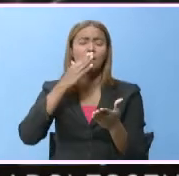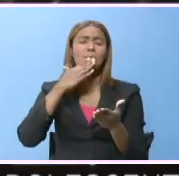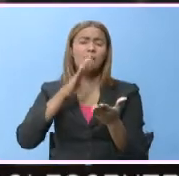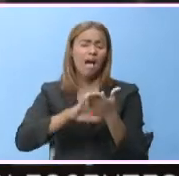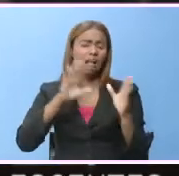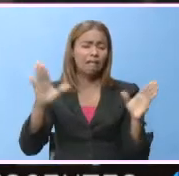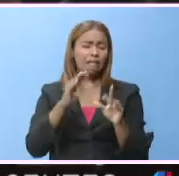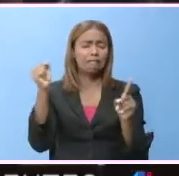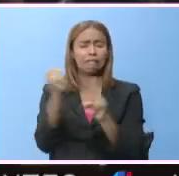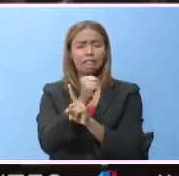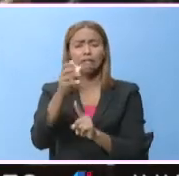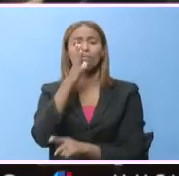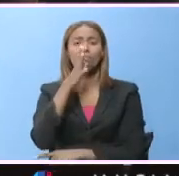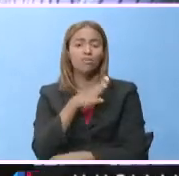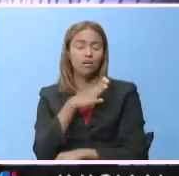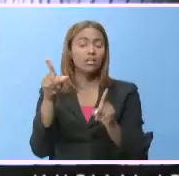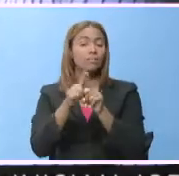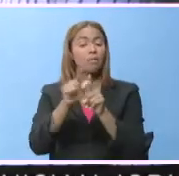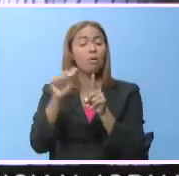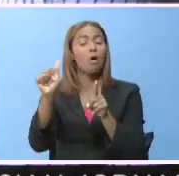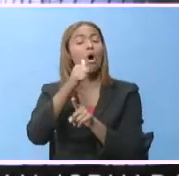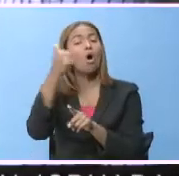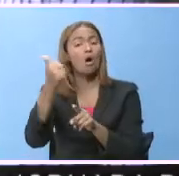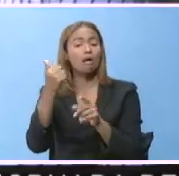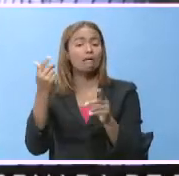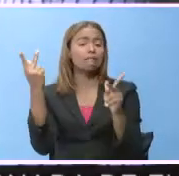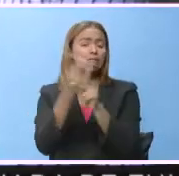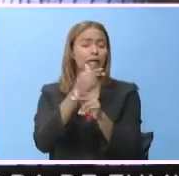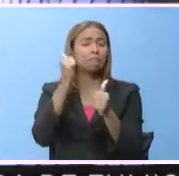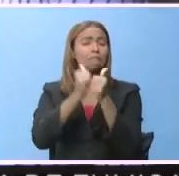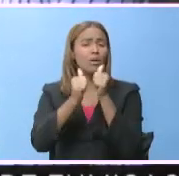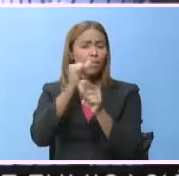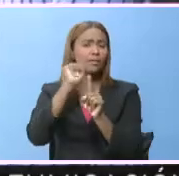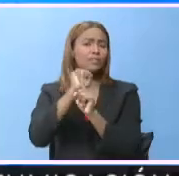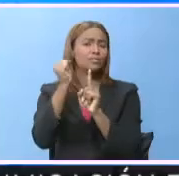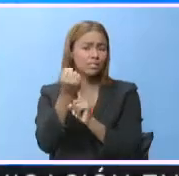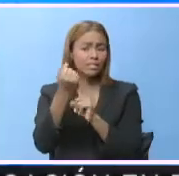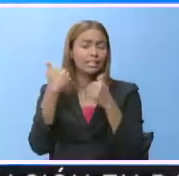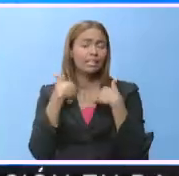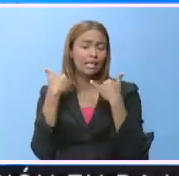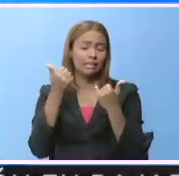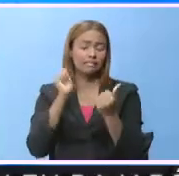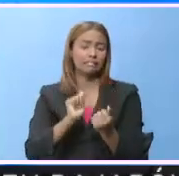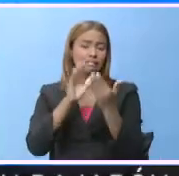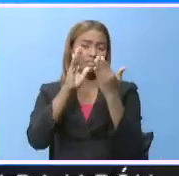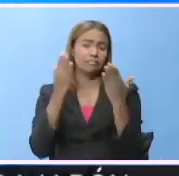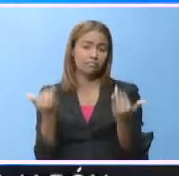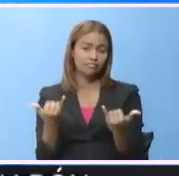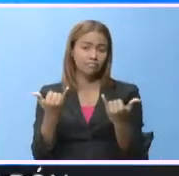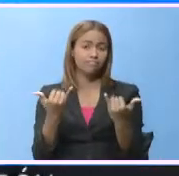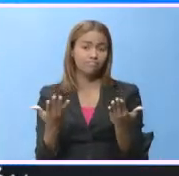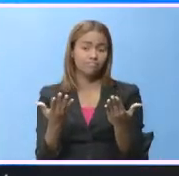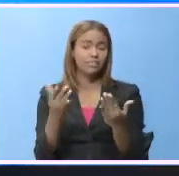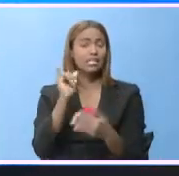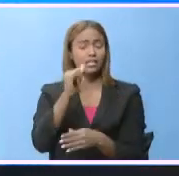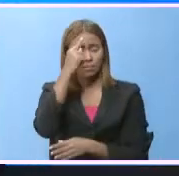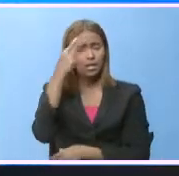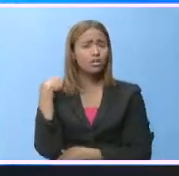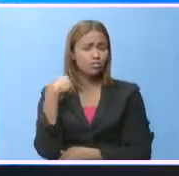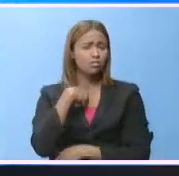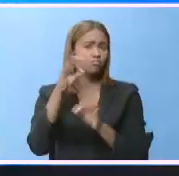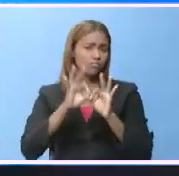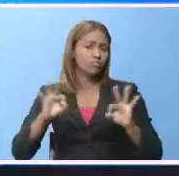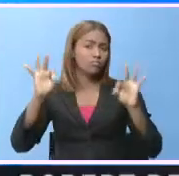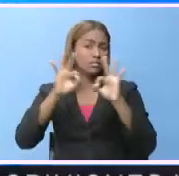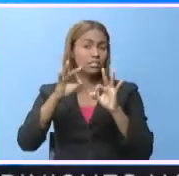violencia contra la mujer e igual también otros graves problemas sociales que se enfrentan en la actualidad, ¿no? Y eso para nosotros es muy